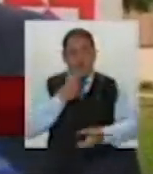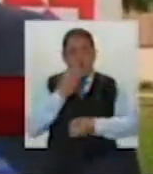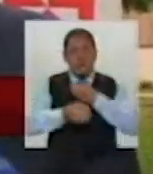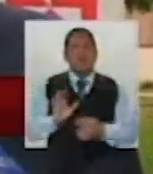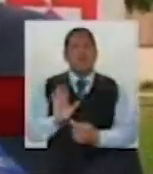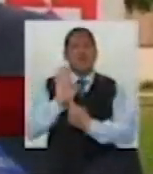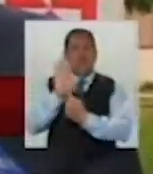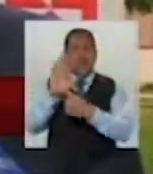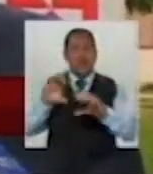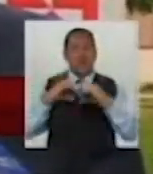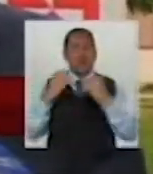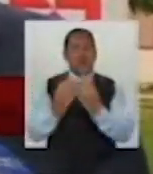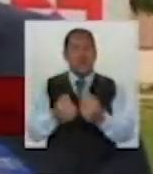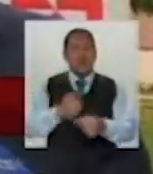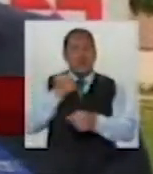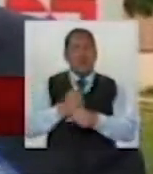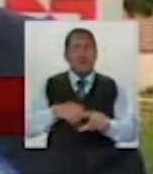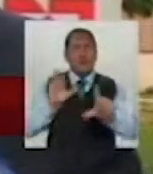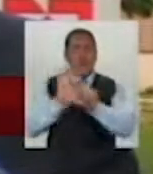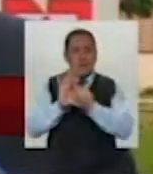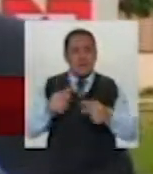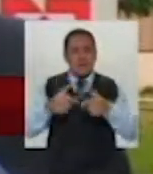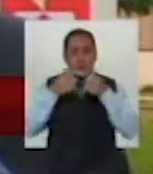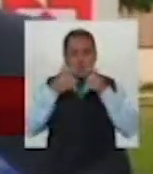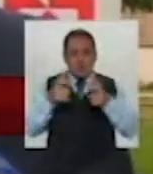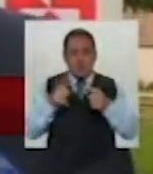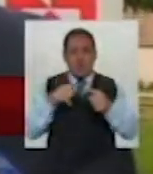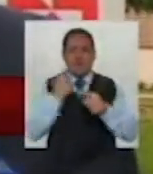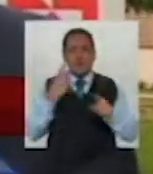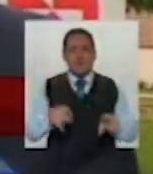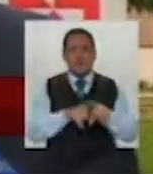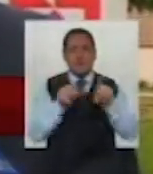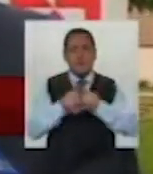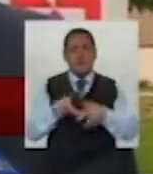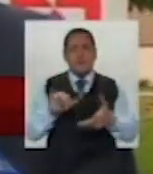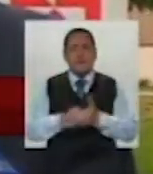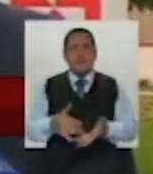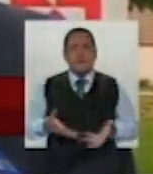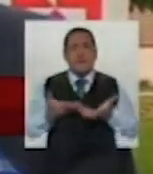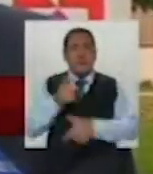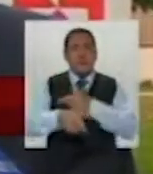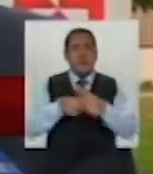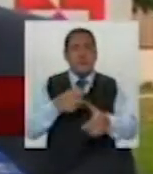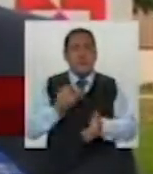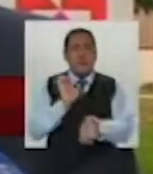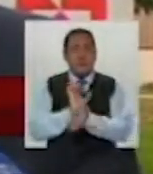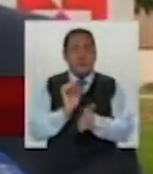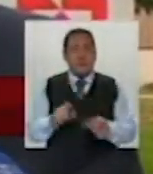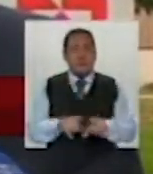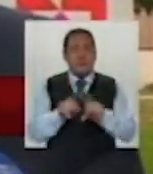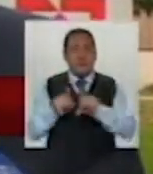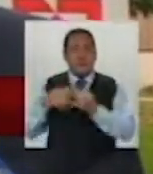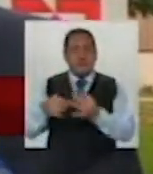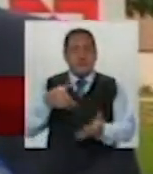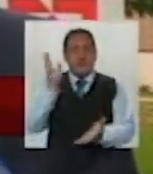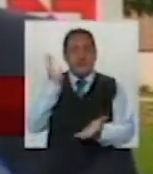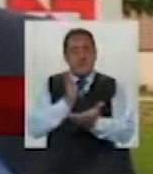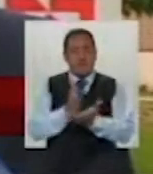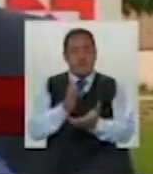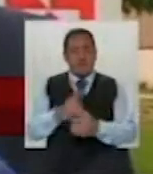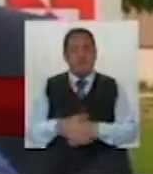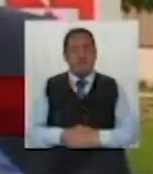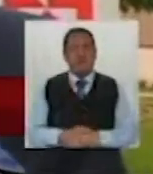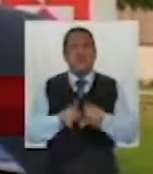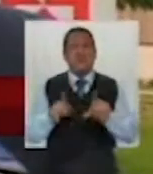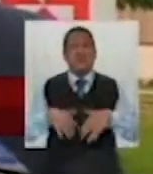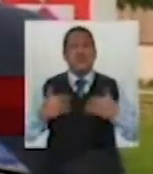al Congreso. Estamos trabajando una ley de custodia de seguridad que va a permitir que las personas que salgan de prisión condenadas por delitos de terrorismo